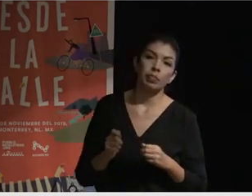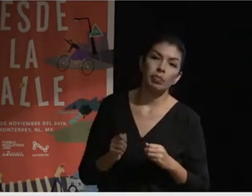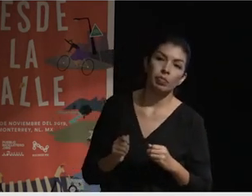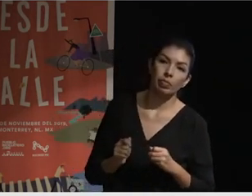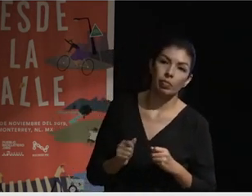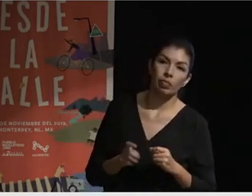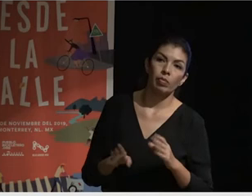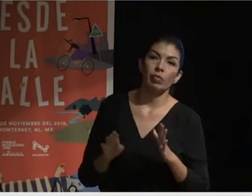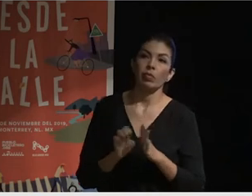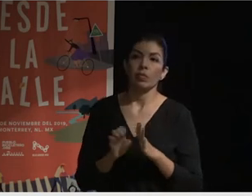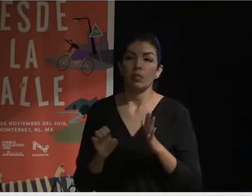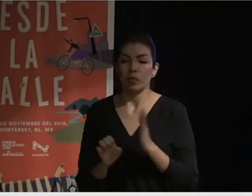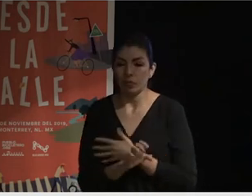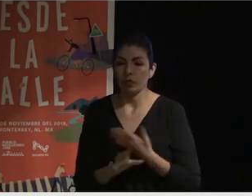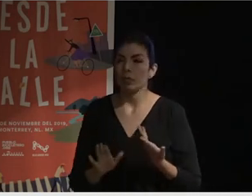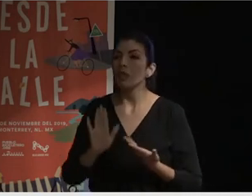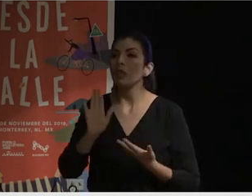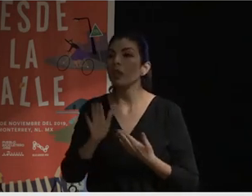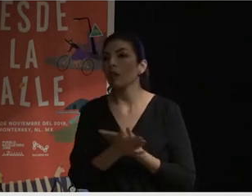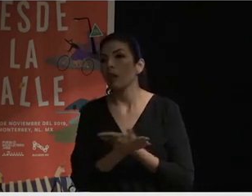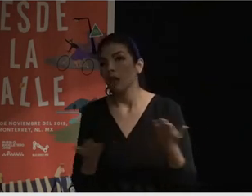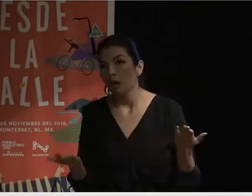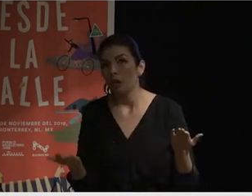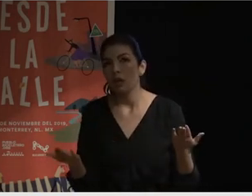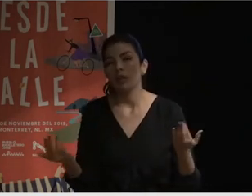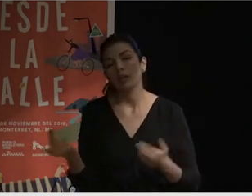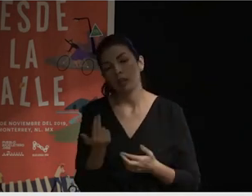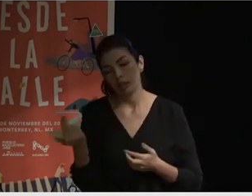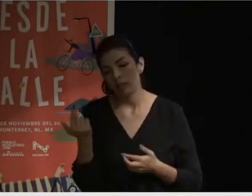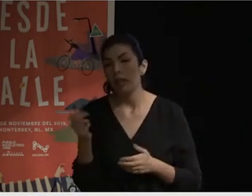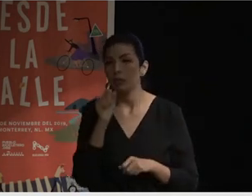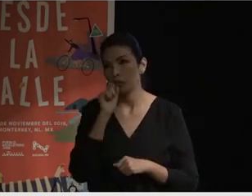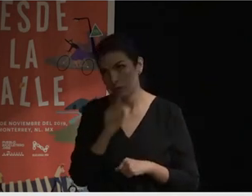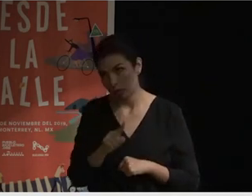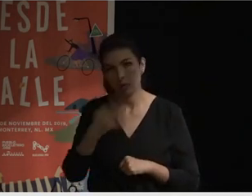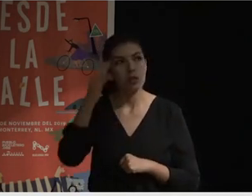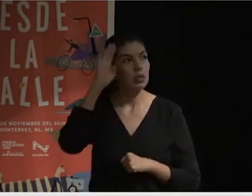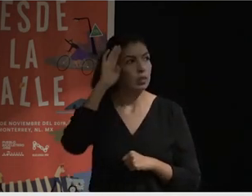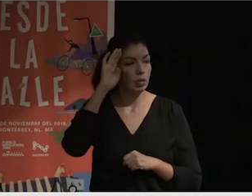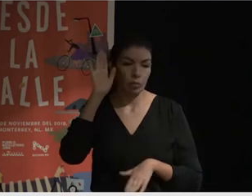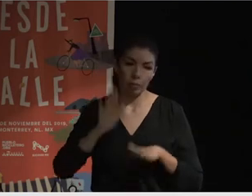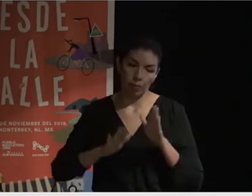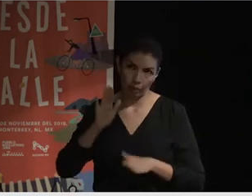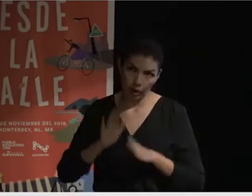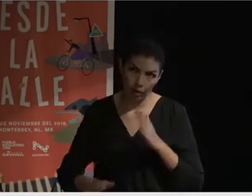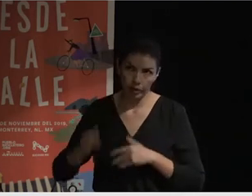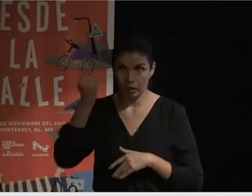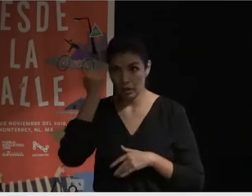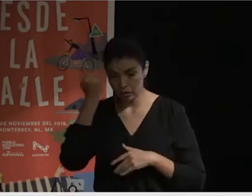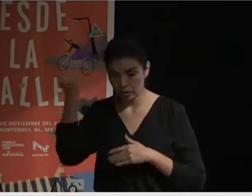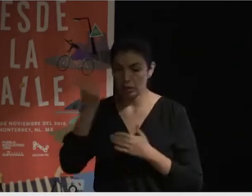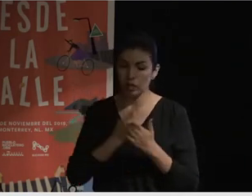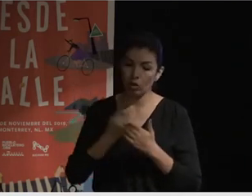teoriza con una perspectiva política, de combate político. Eso es lo que hizo Neil Smith. Para quienes